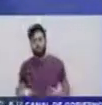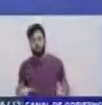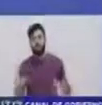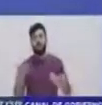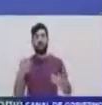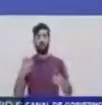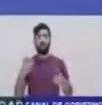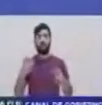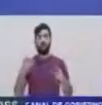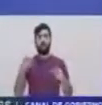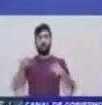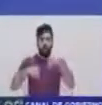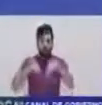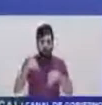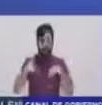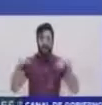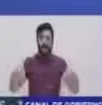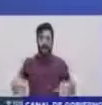de ejercicio.